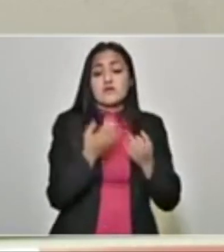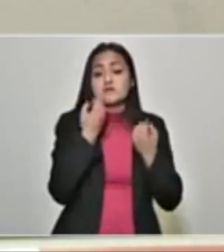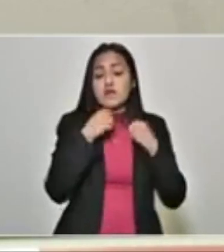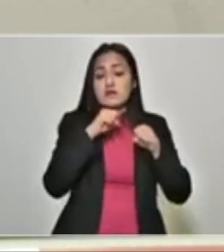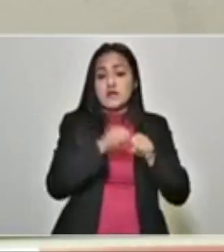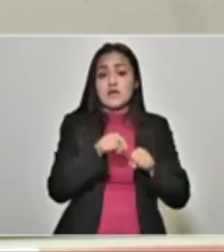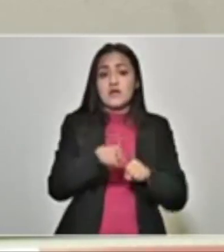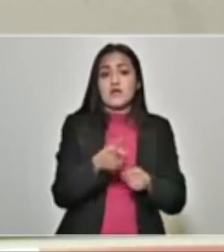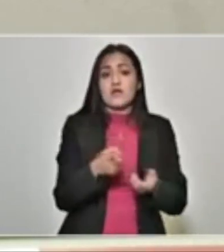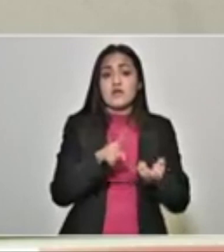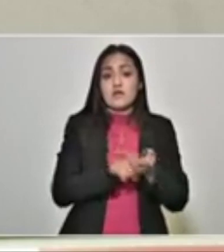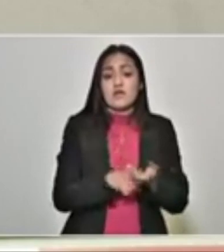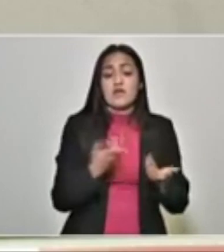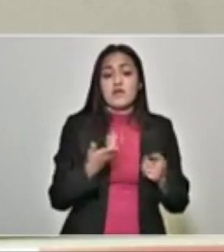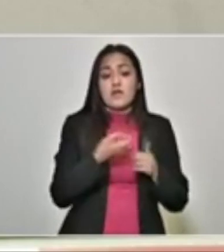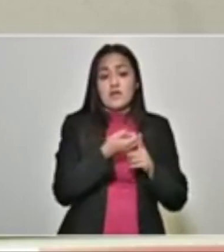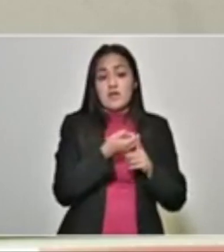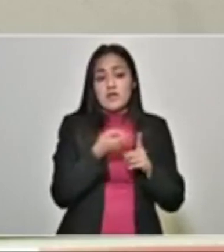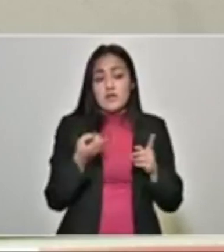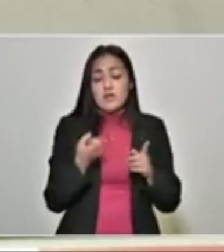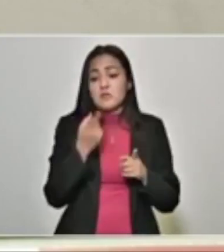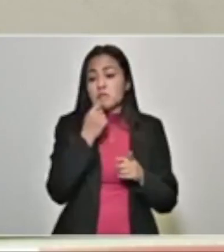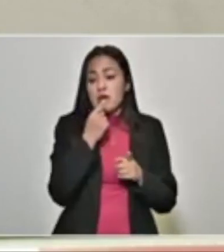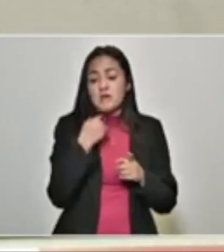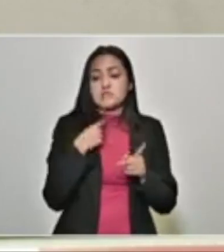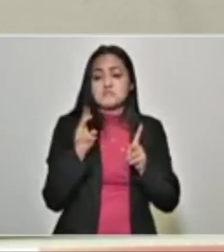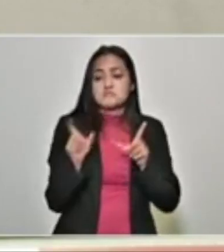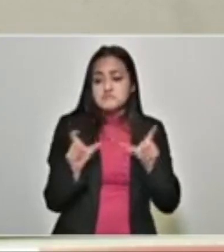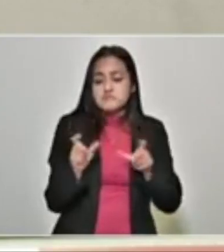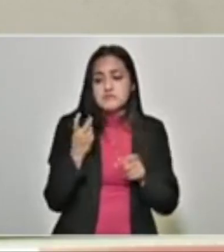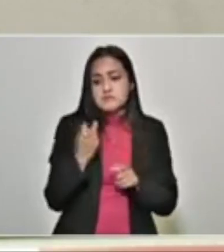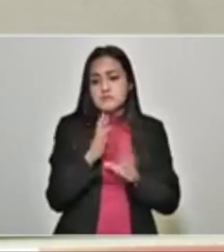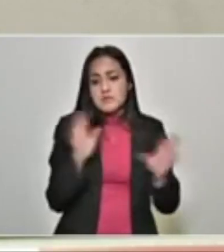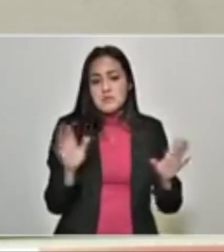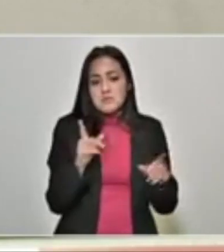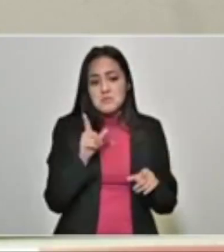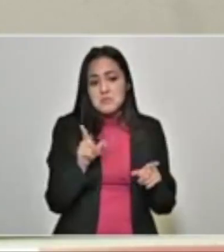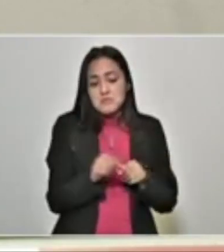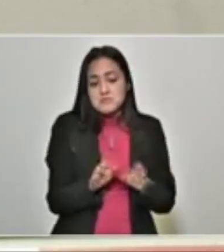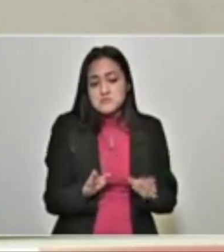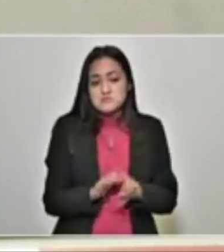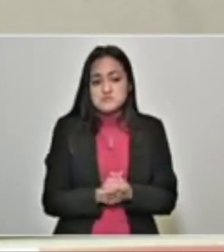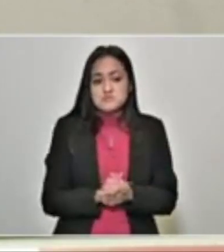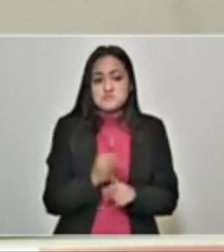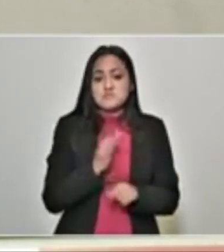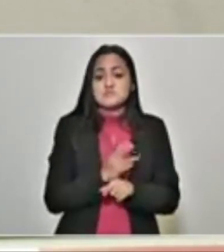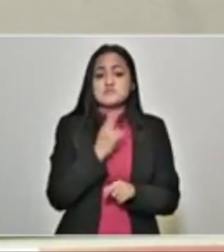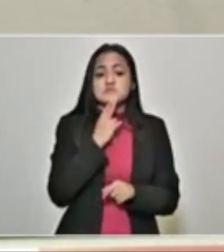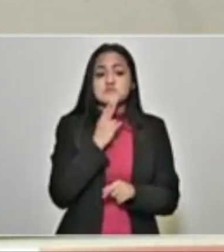sistema de fuerzas de orden policiales. Sirven